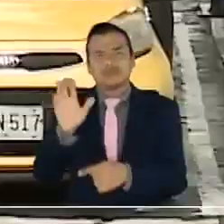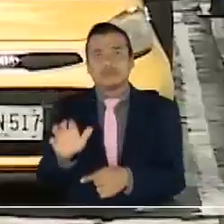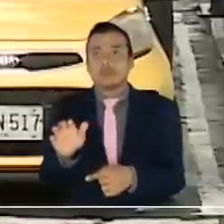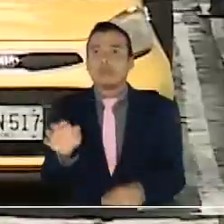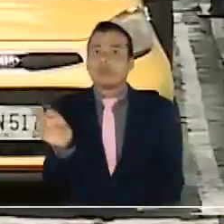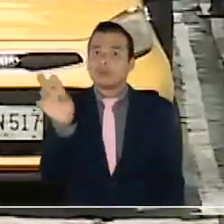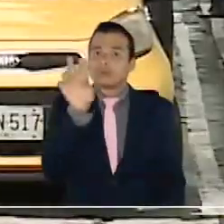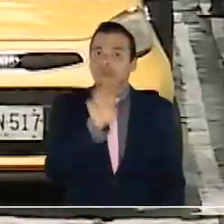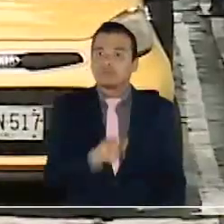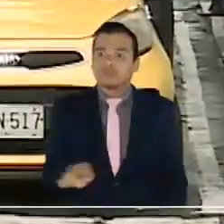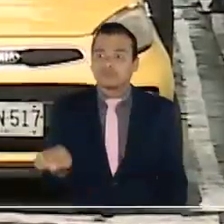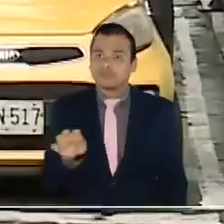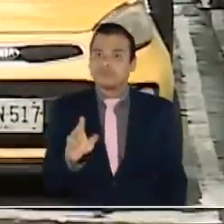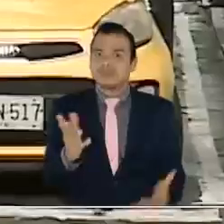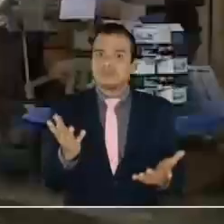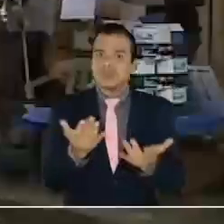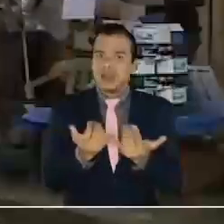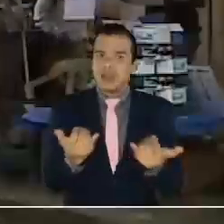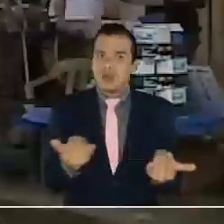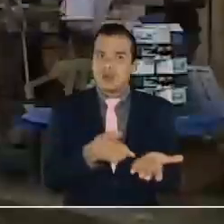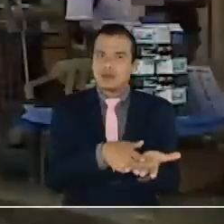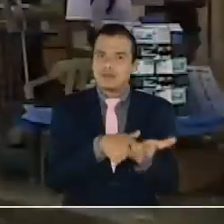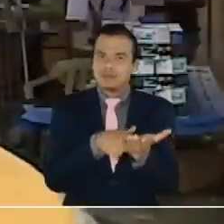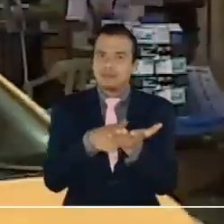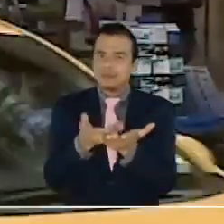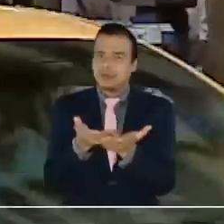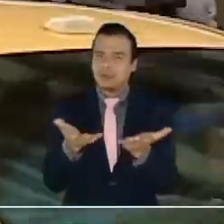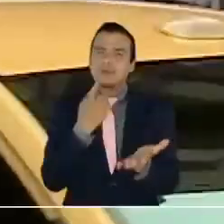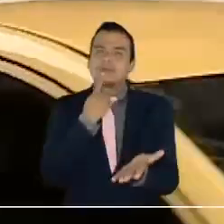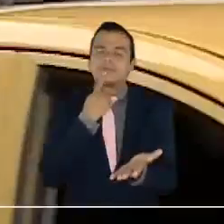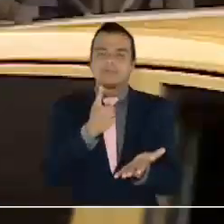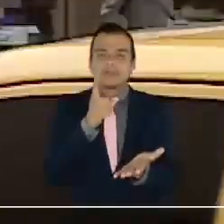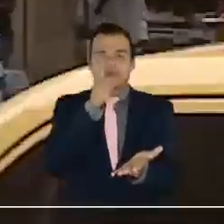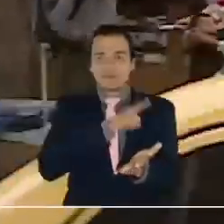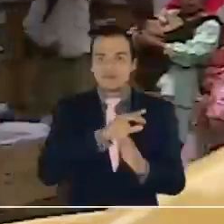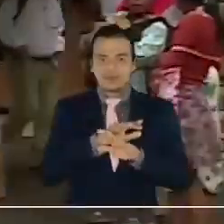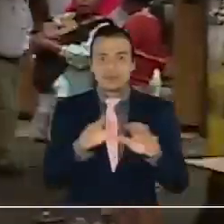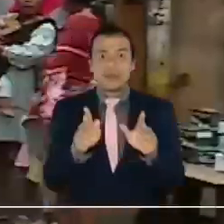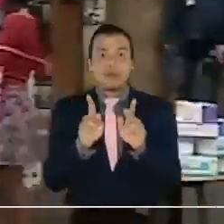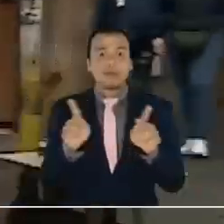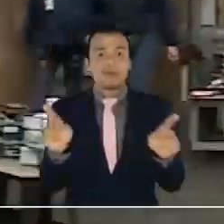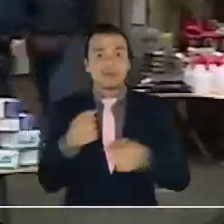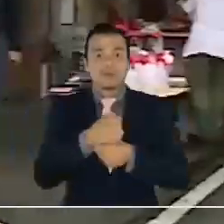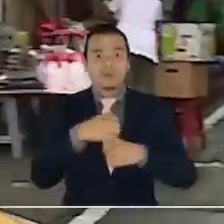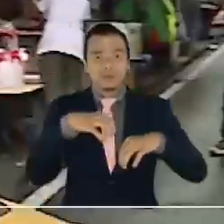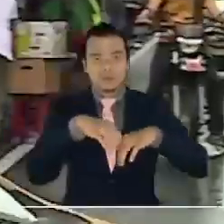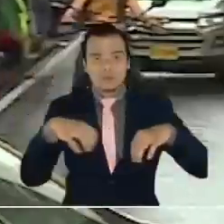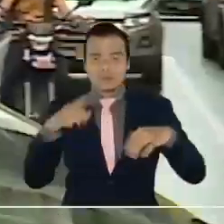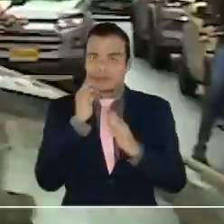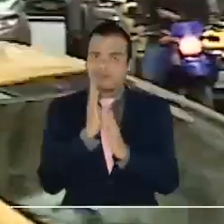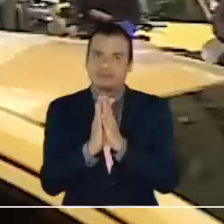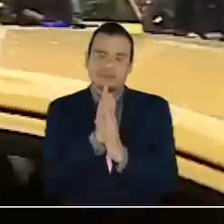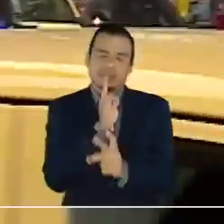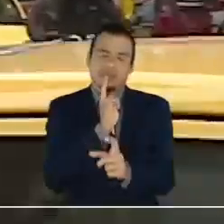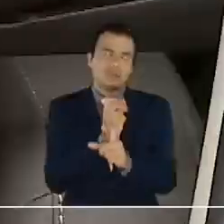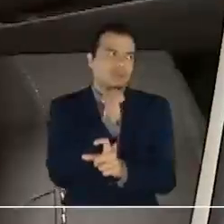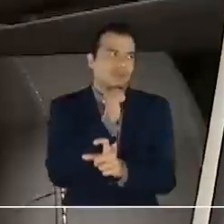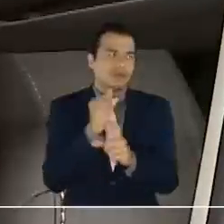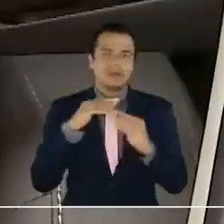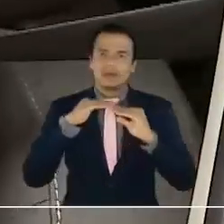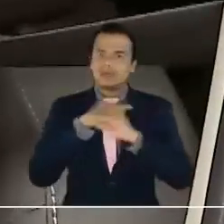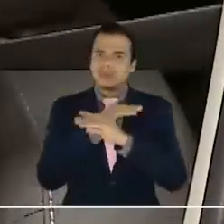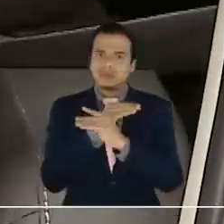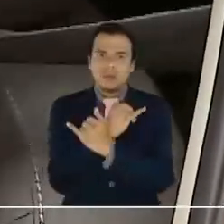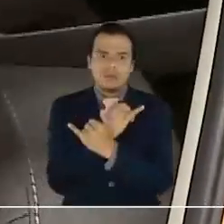ver. Sin embargo, los conductores que frecuentan la zona sienten que es una medida arbitraria que complicará aún más la movilidad en esa zona de la ciudad.